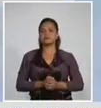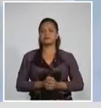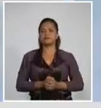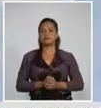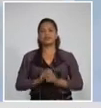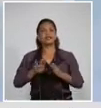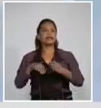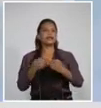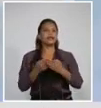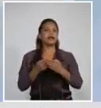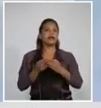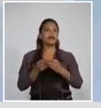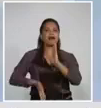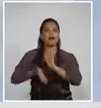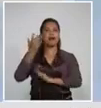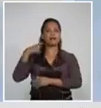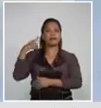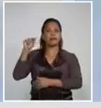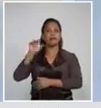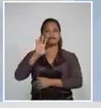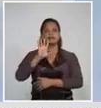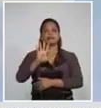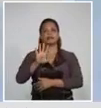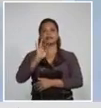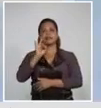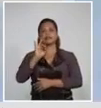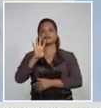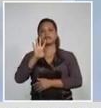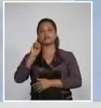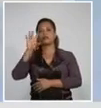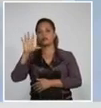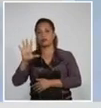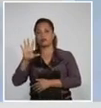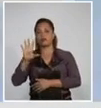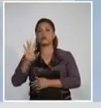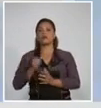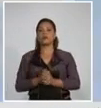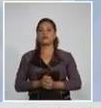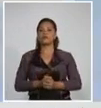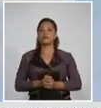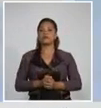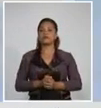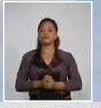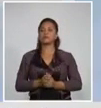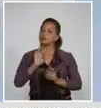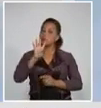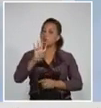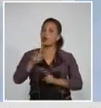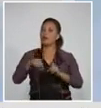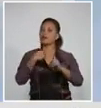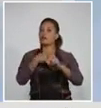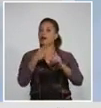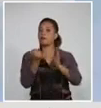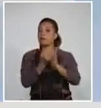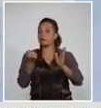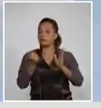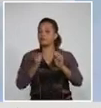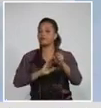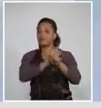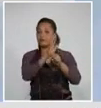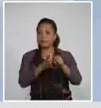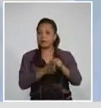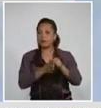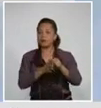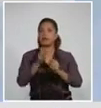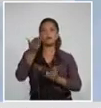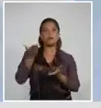dieron 705 altas, 4 más que los diagnosticados, balance positivo discretamente, y